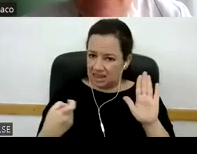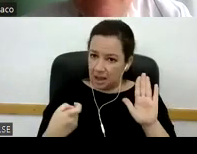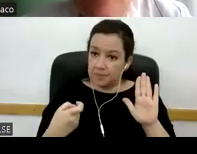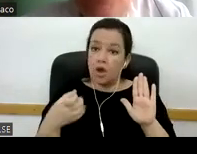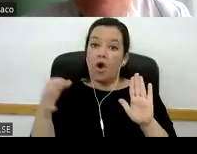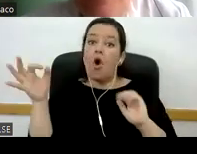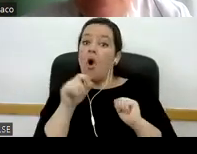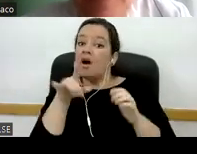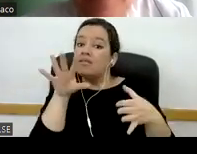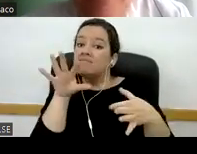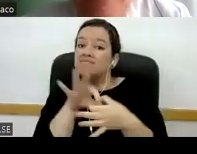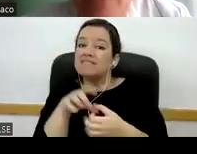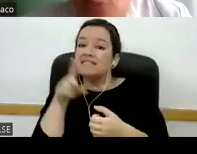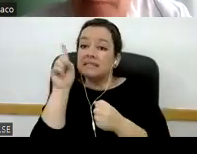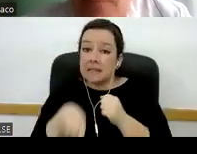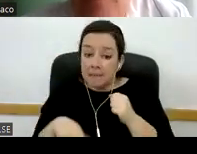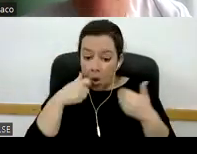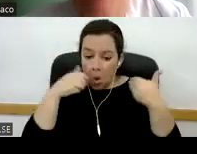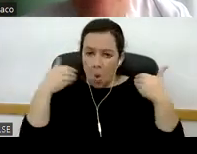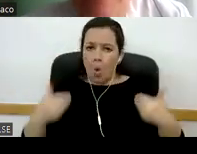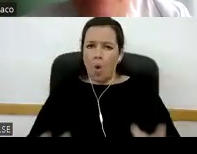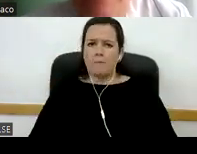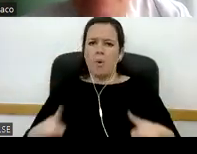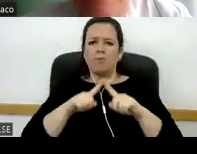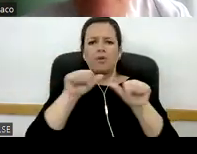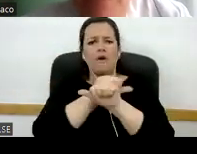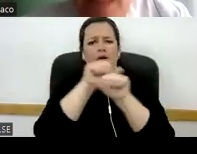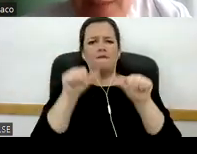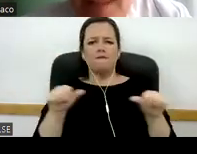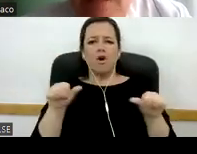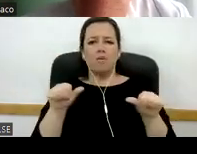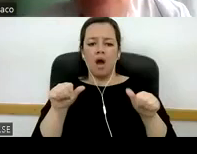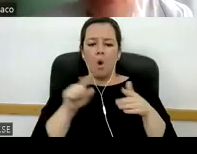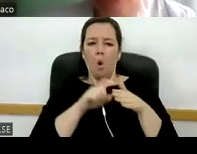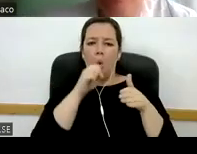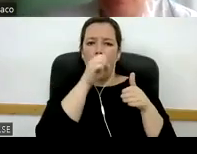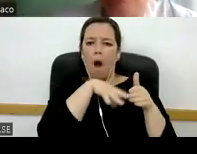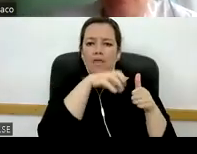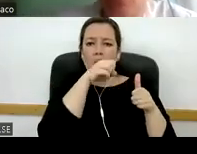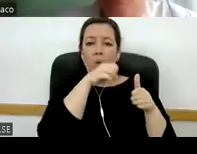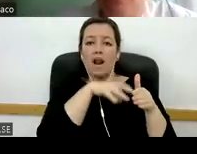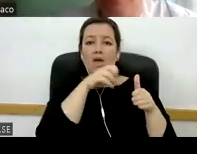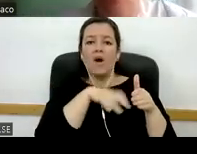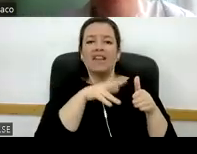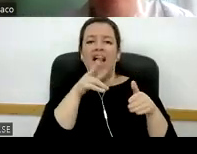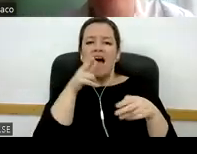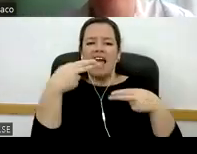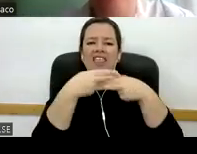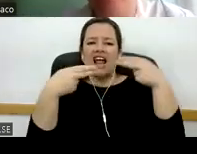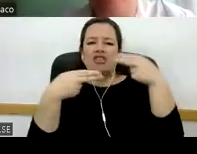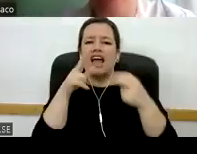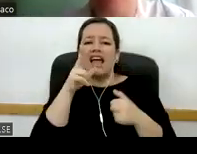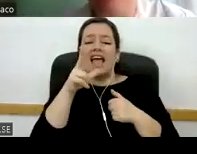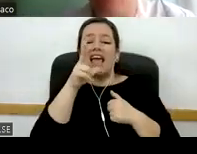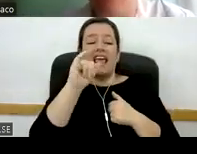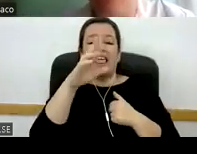los triglicéridos es la manera que tiene el cuerpo de almacenar todos los hidratos de carbono que nos sobran. Todos los